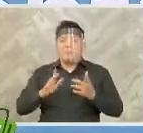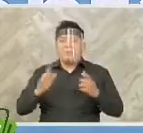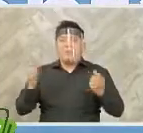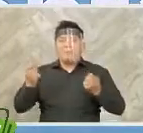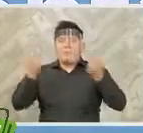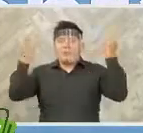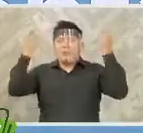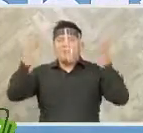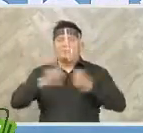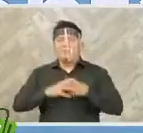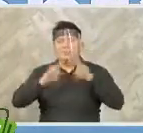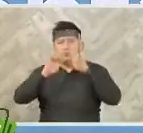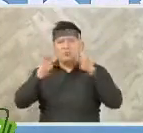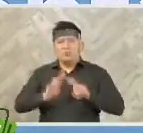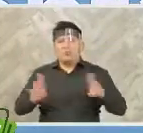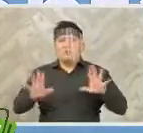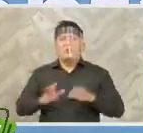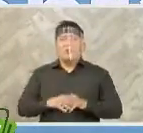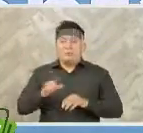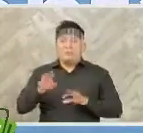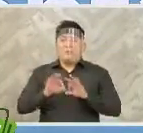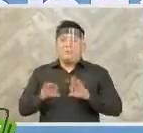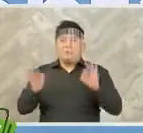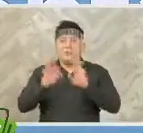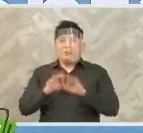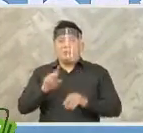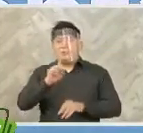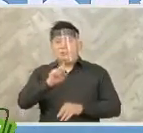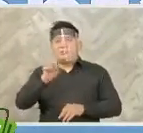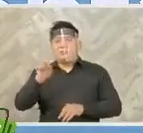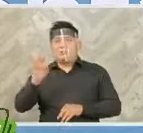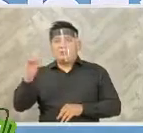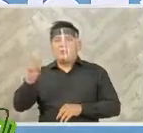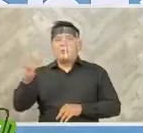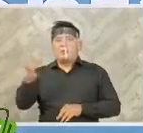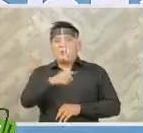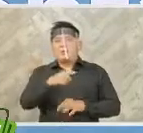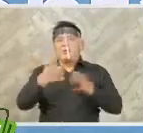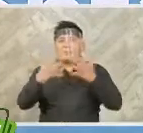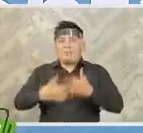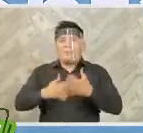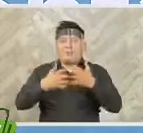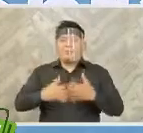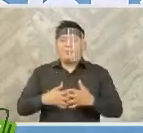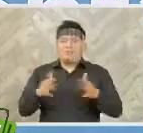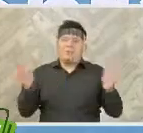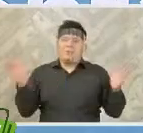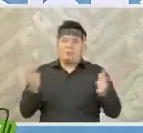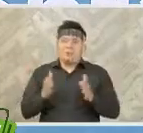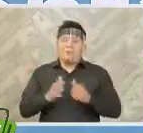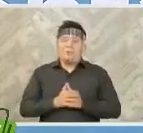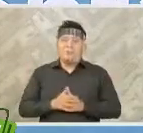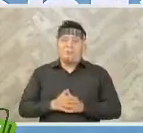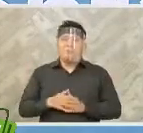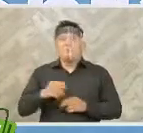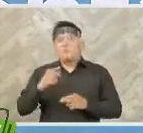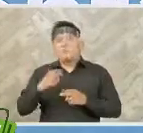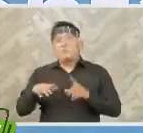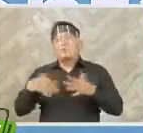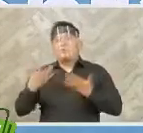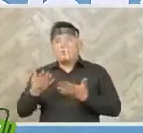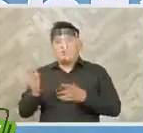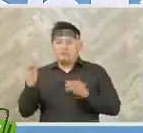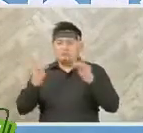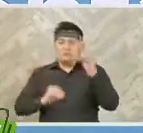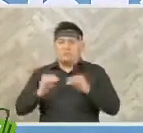Era importante en ese momento fortalecer el marketing digital de esas 160 microempresas. Después se creó un marketplace, una página de internet para